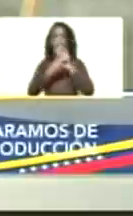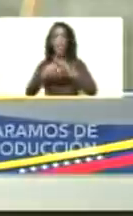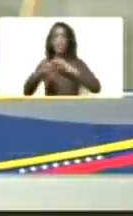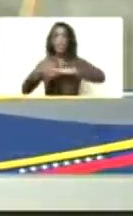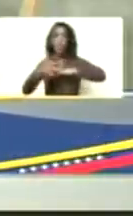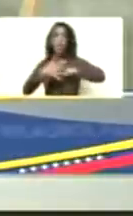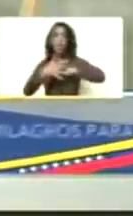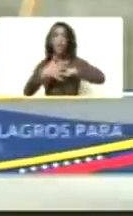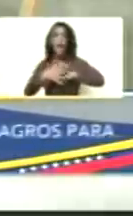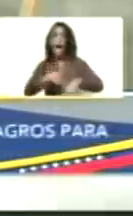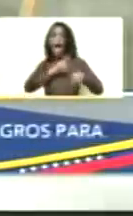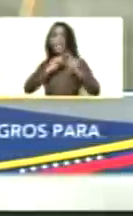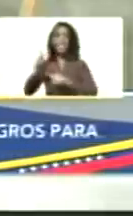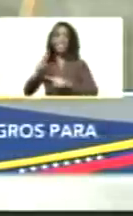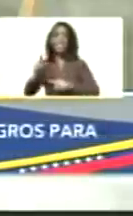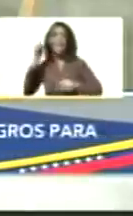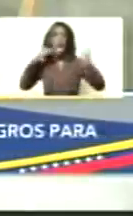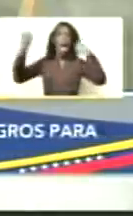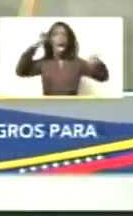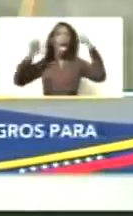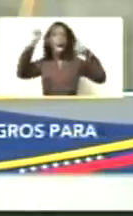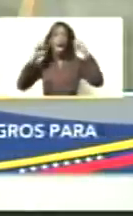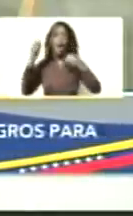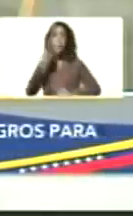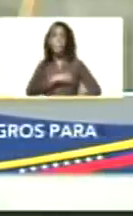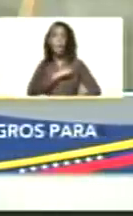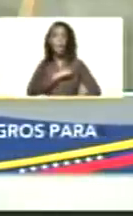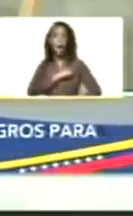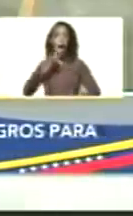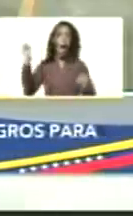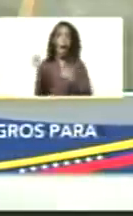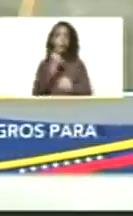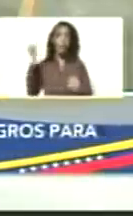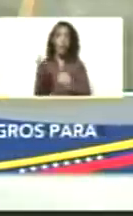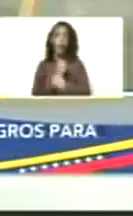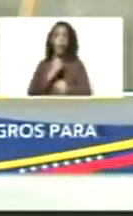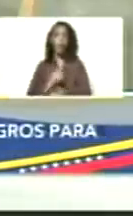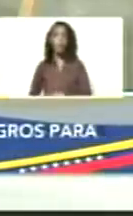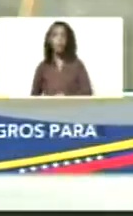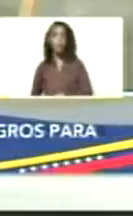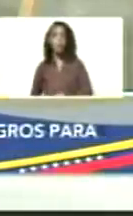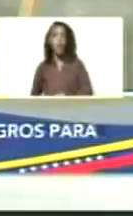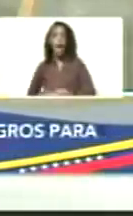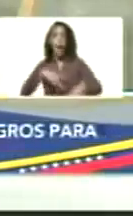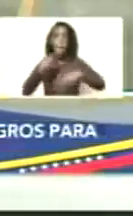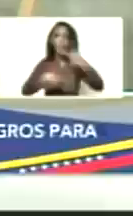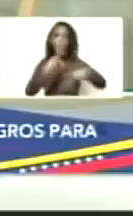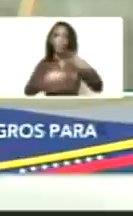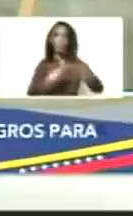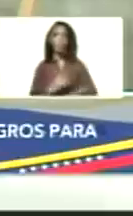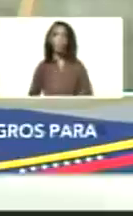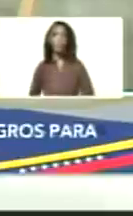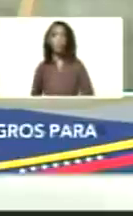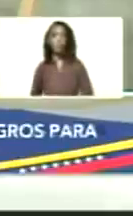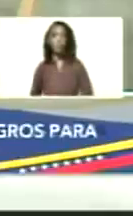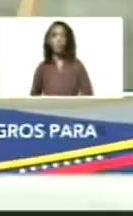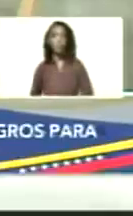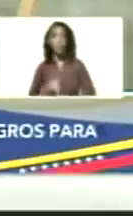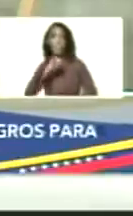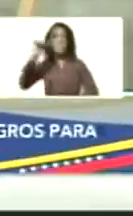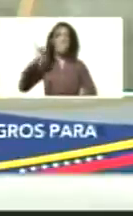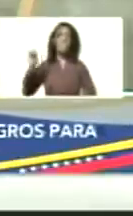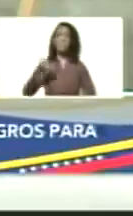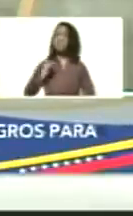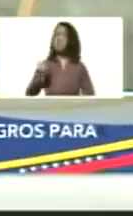tecnológico. Así chillen en España al trabajo, a la producción, y que demanden lo que les